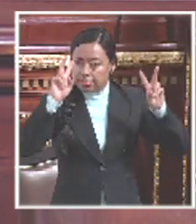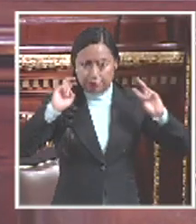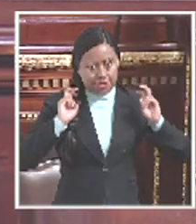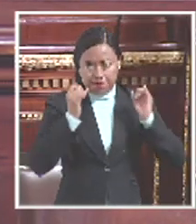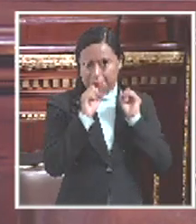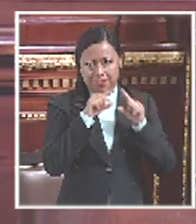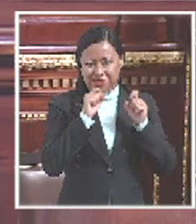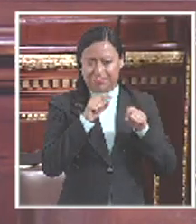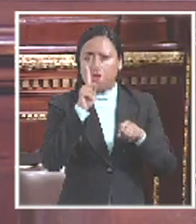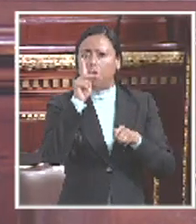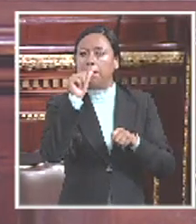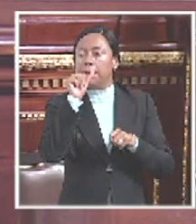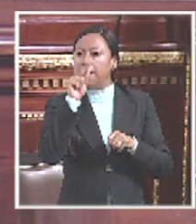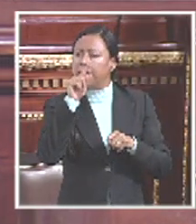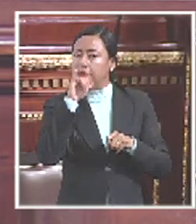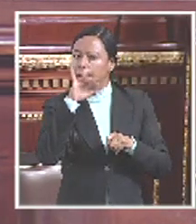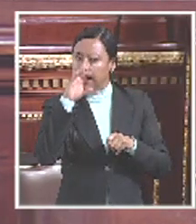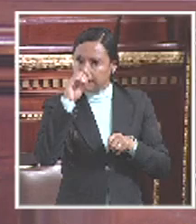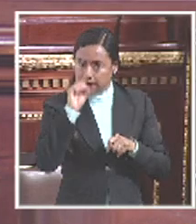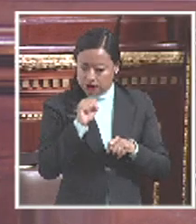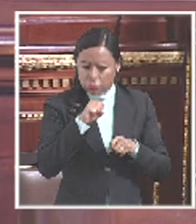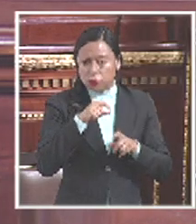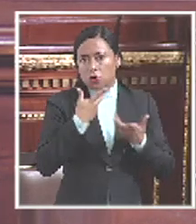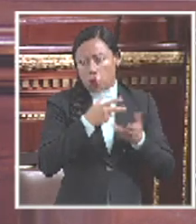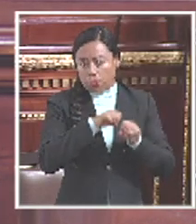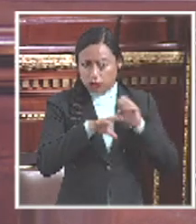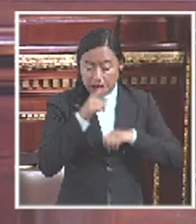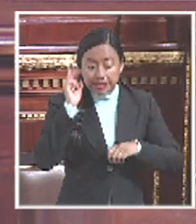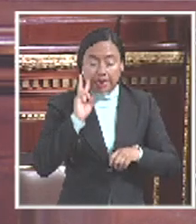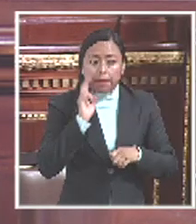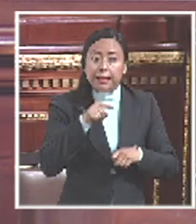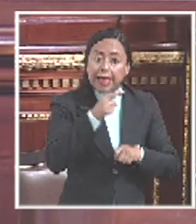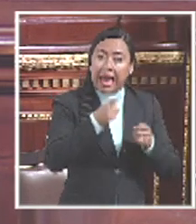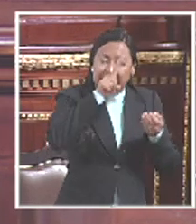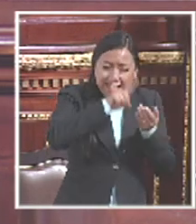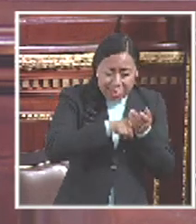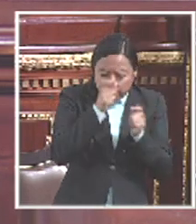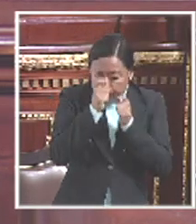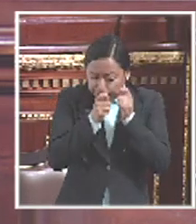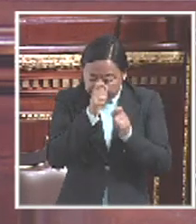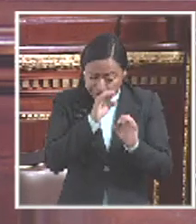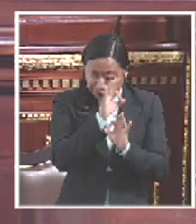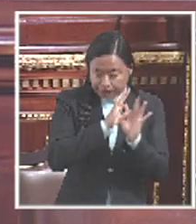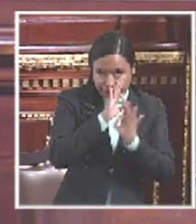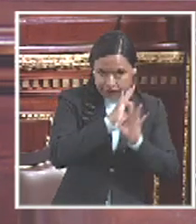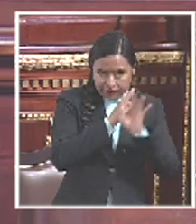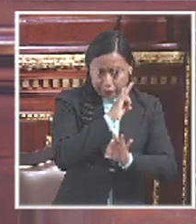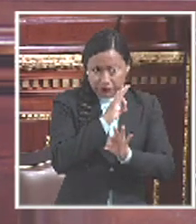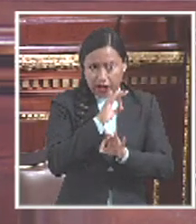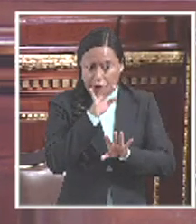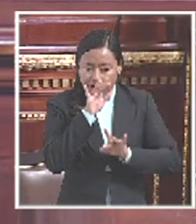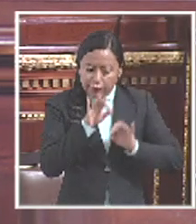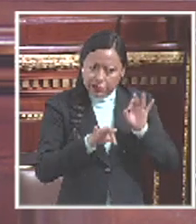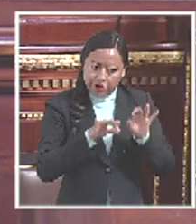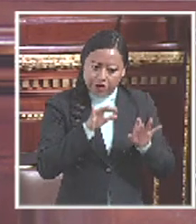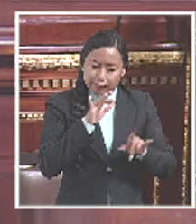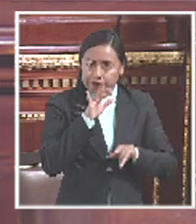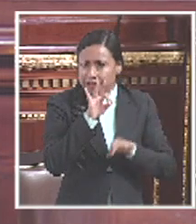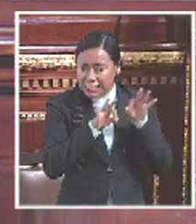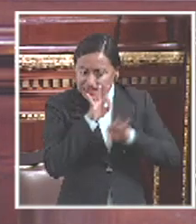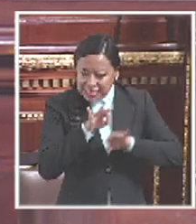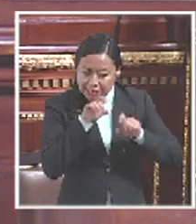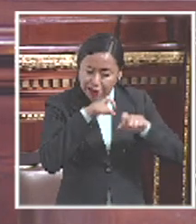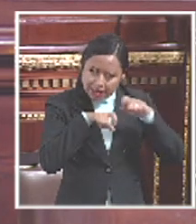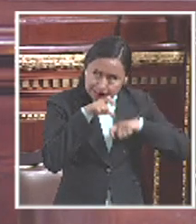las propiedades físicas y químicas que deben presentar estos materiales, así como los correspondientes métodos de prueba que confirmen que